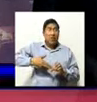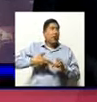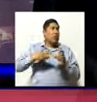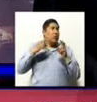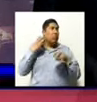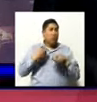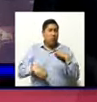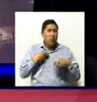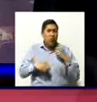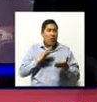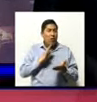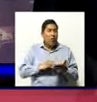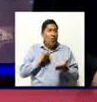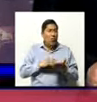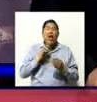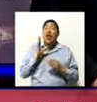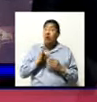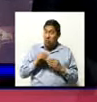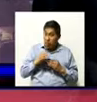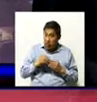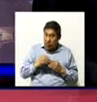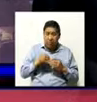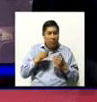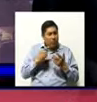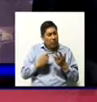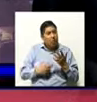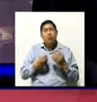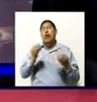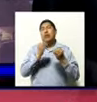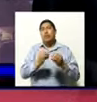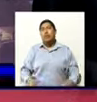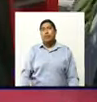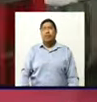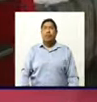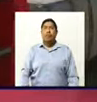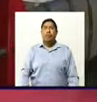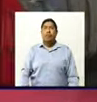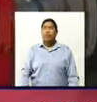también al problema de la falta de dólares y otras peticiones.